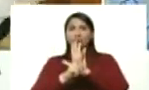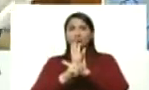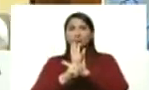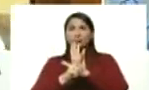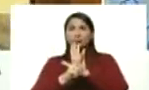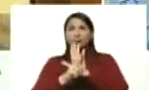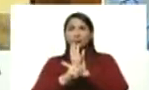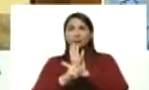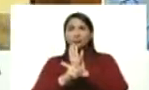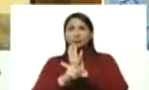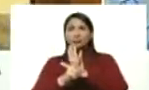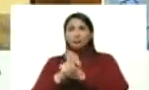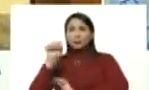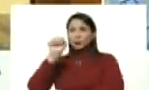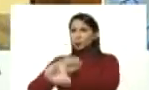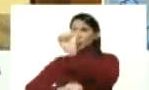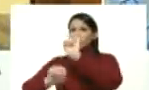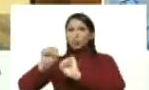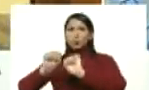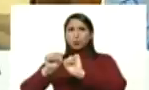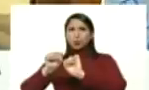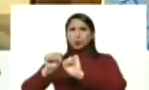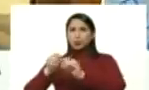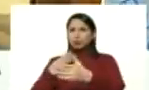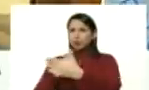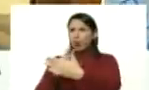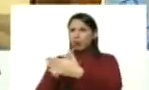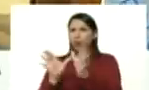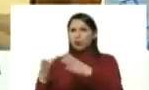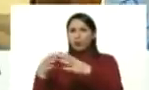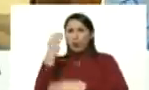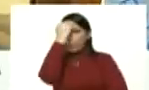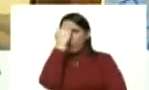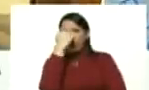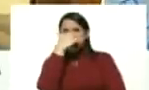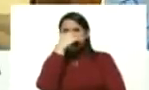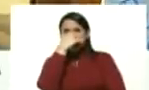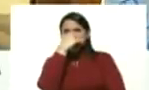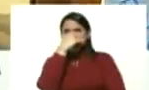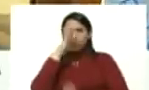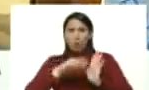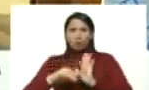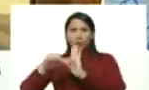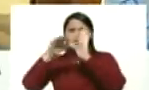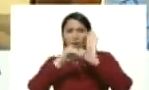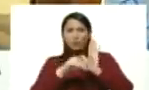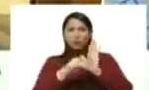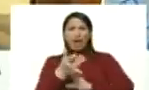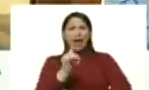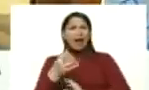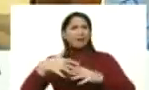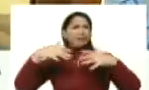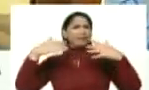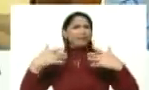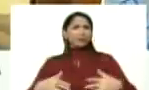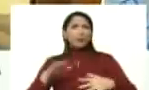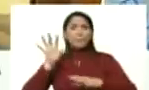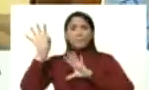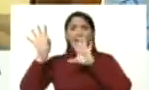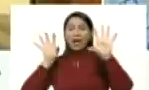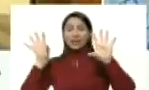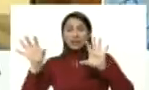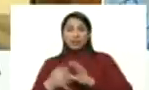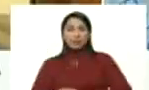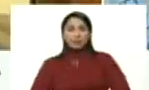a contrarrestar esas mafias organizadas de corrupción. Hay muchísimos países